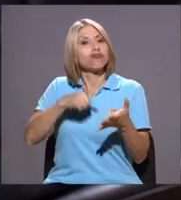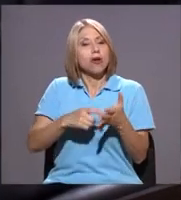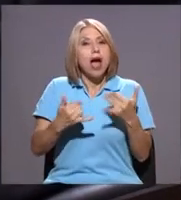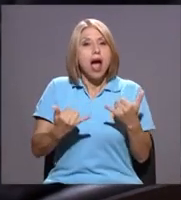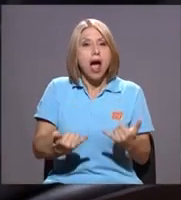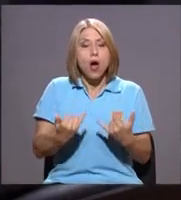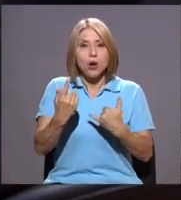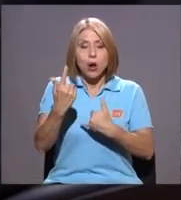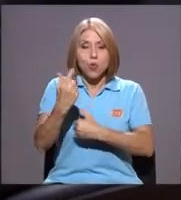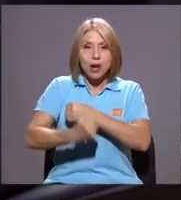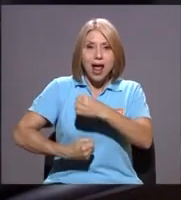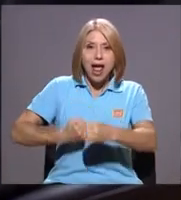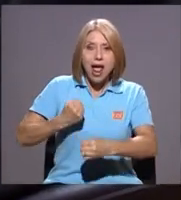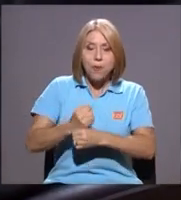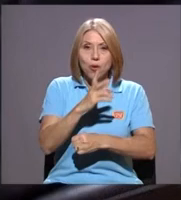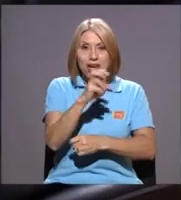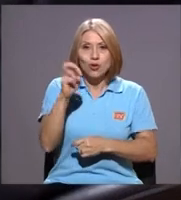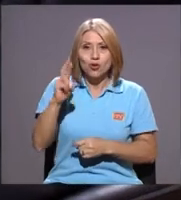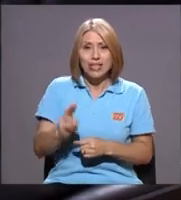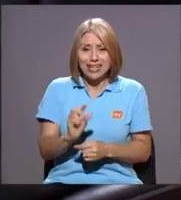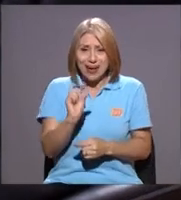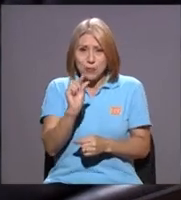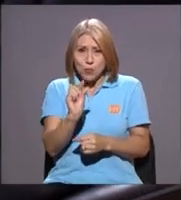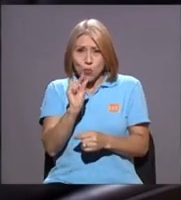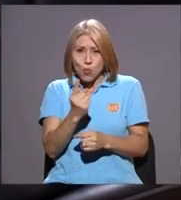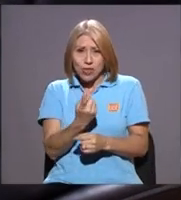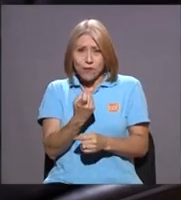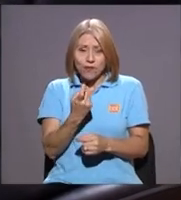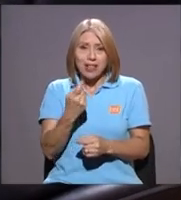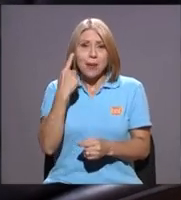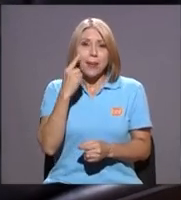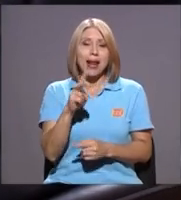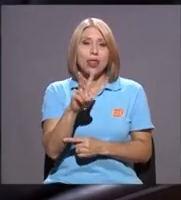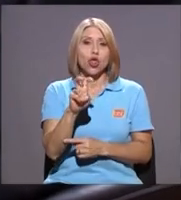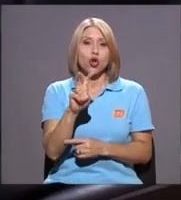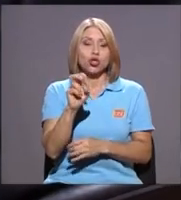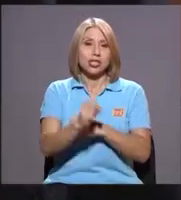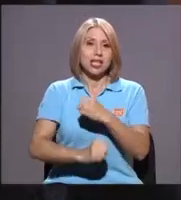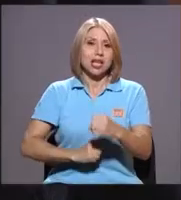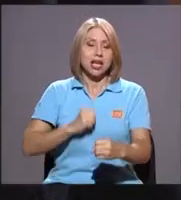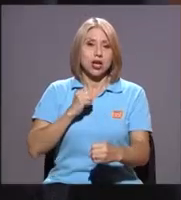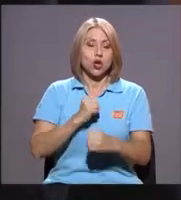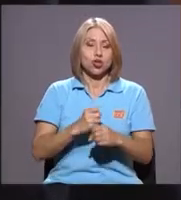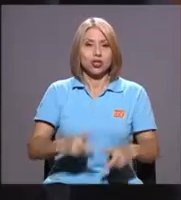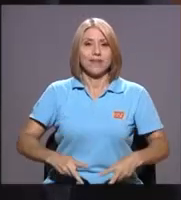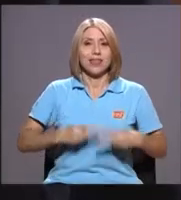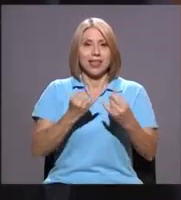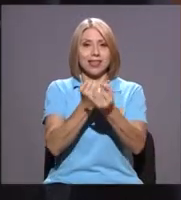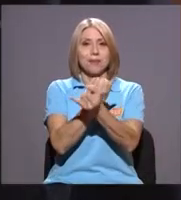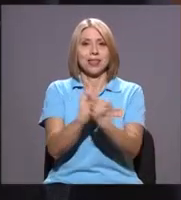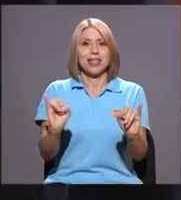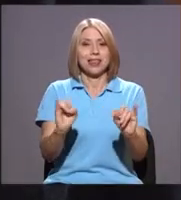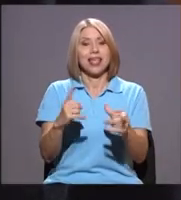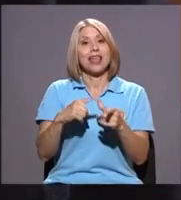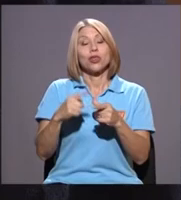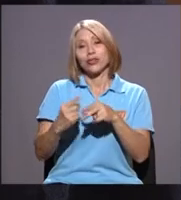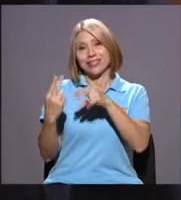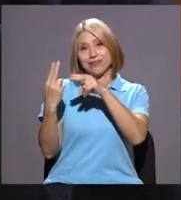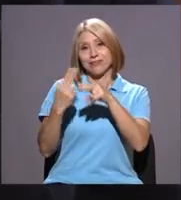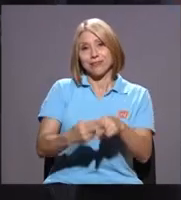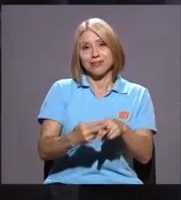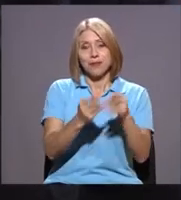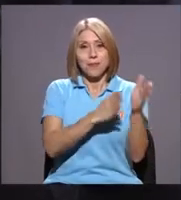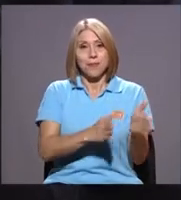época en la cual Costa Rica va a cumplir ya dos siglos de vida independiente. Entonces, se denomina Plan Nacional